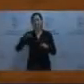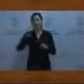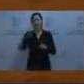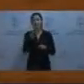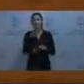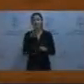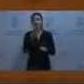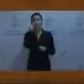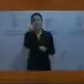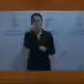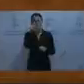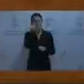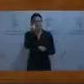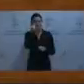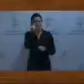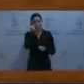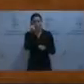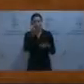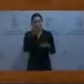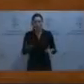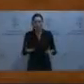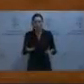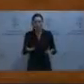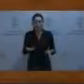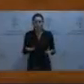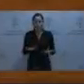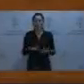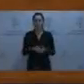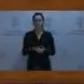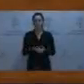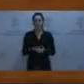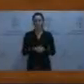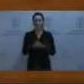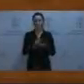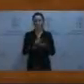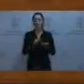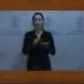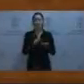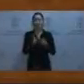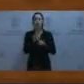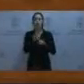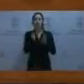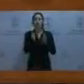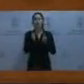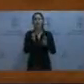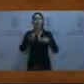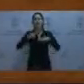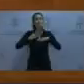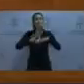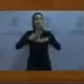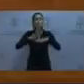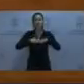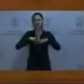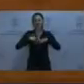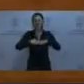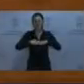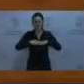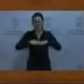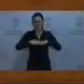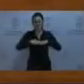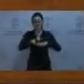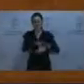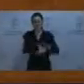Fernández, se ha sido incapaz de dar alguna solución, por mínima que fuera, a